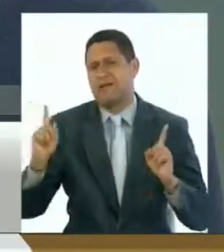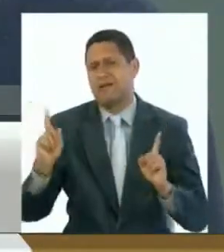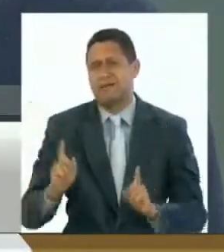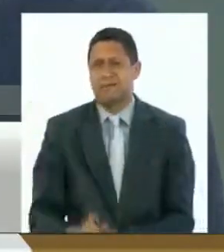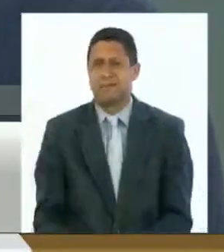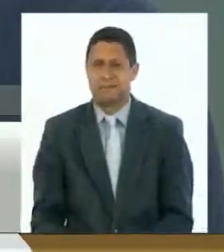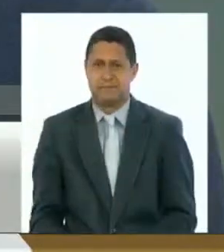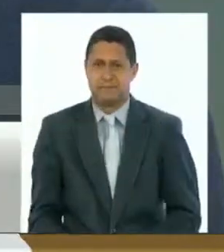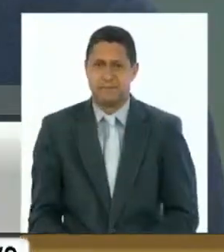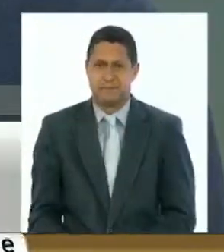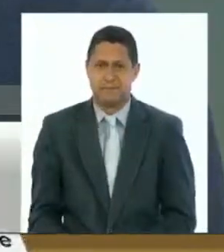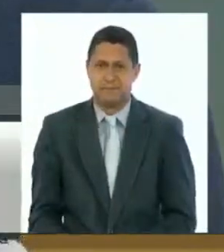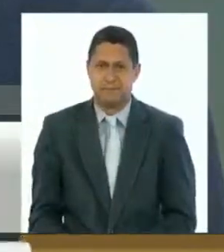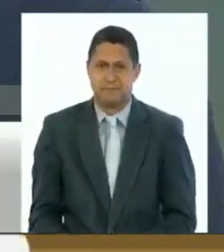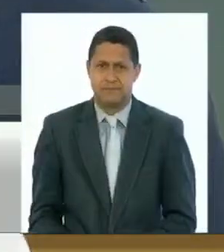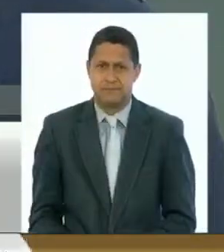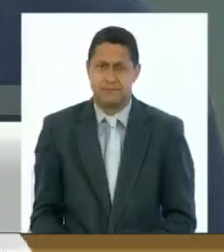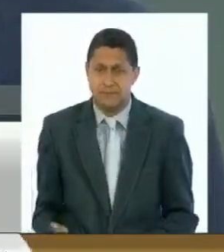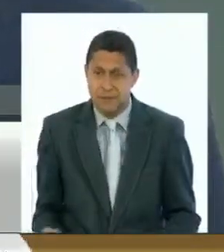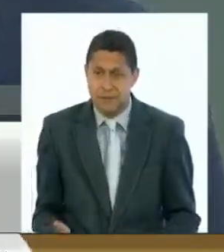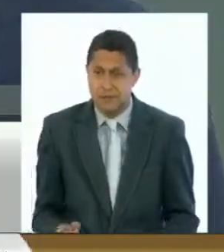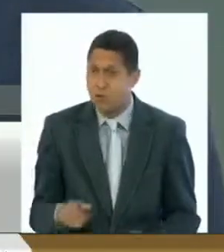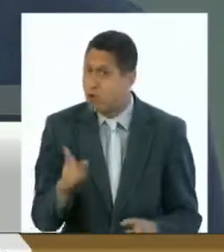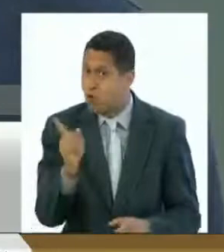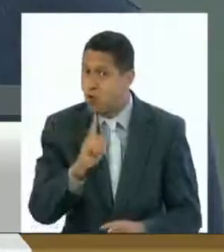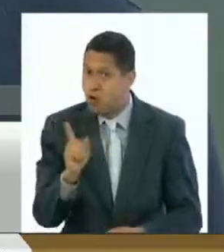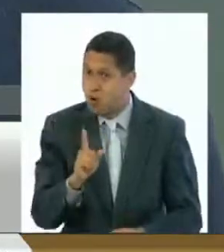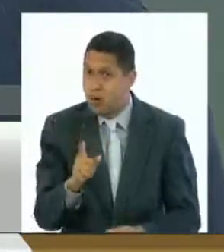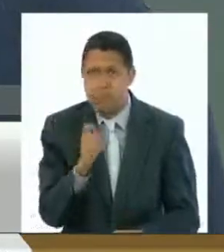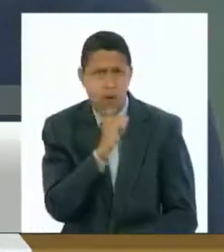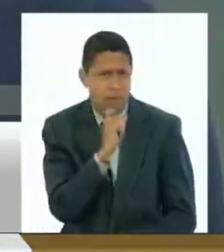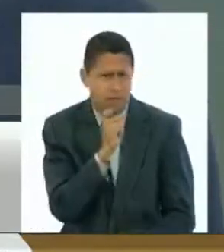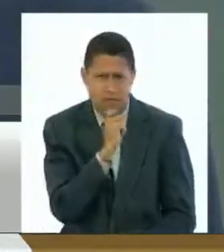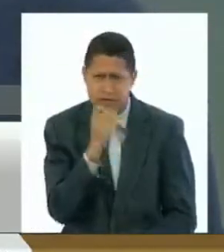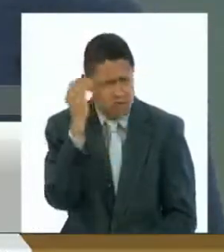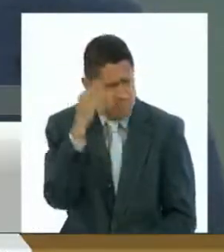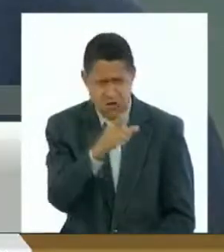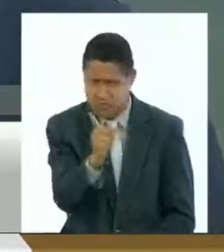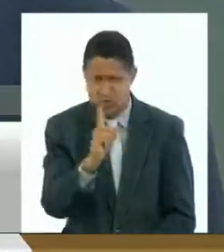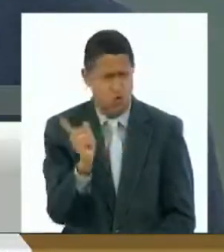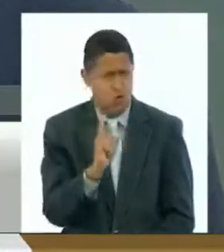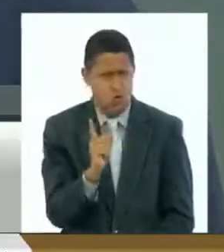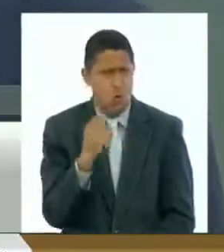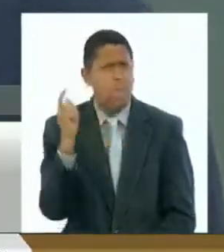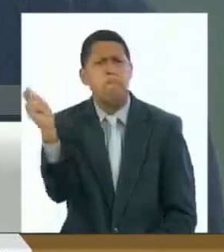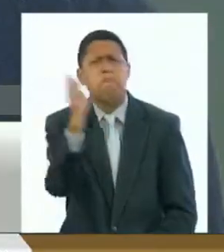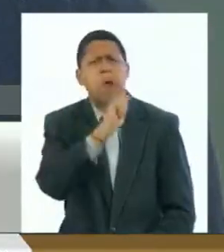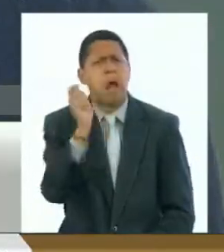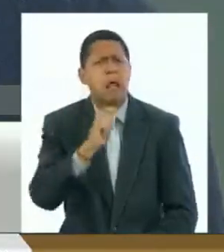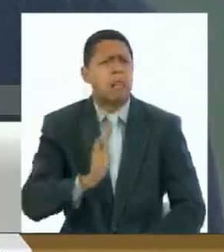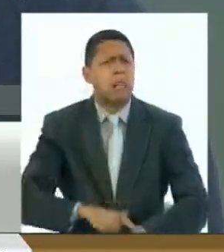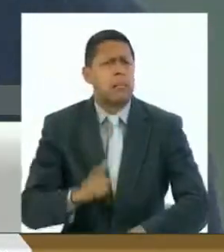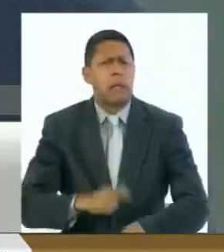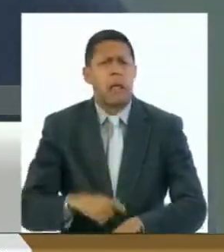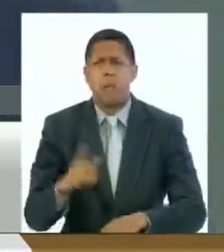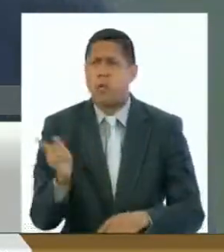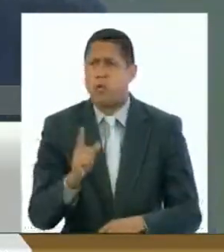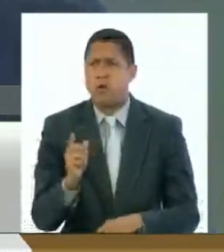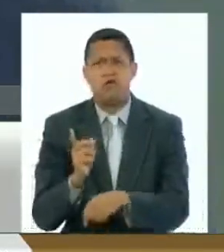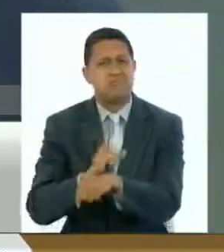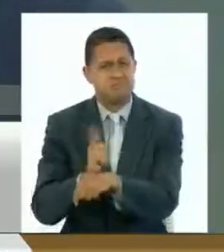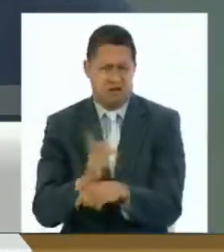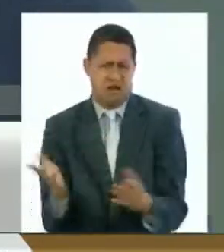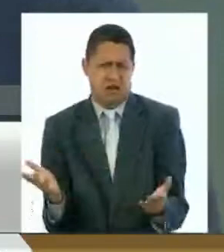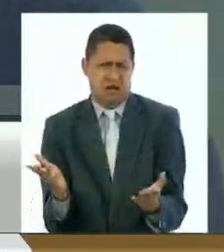diferente y que no es un procedimiento tan complejo como la gente piensa, no va a demorar meses, es bastante rápido.